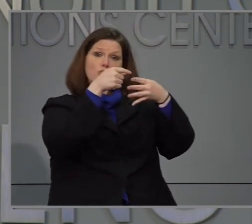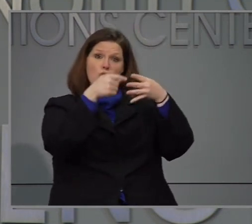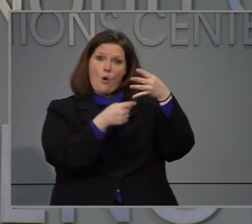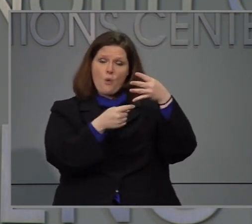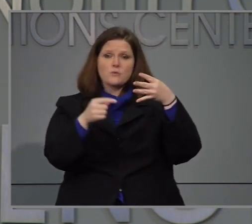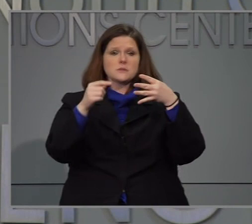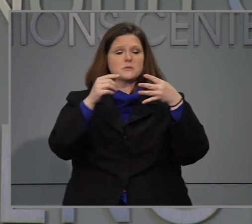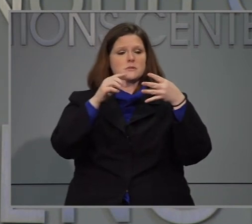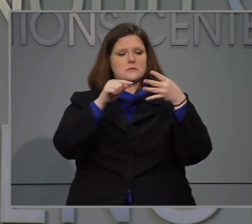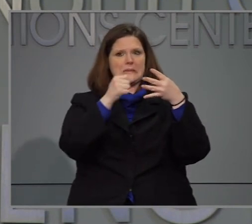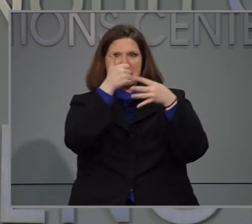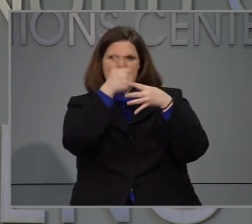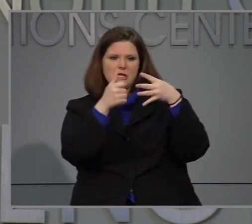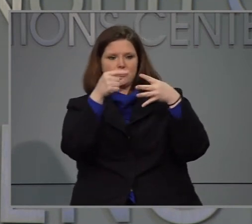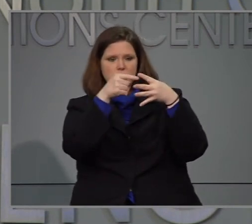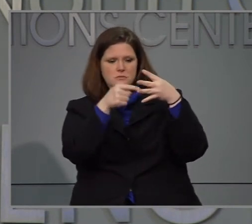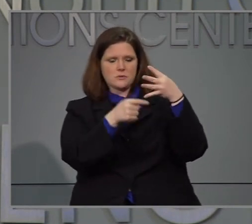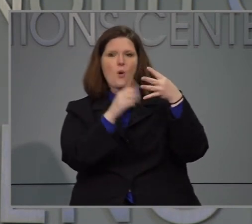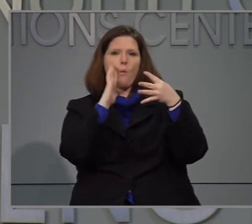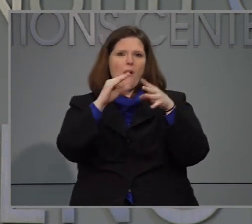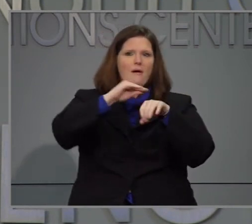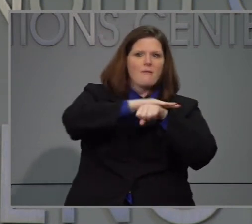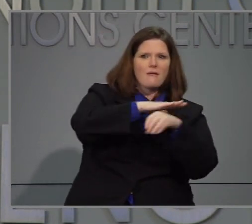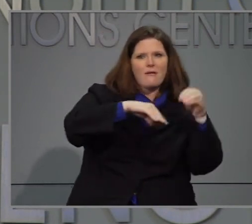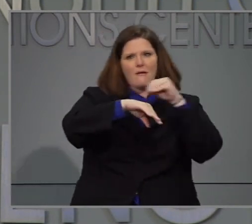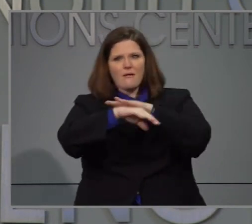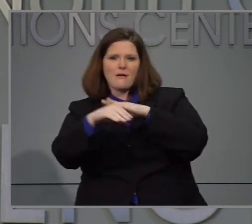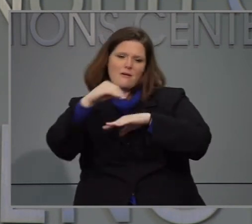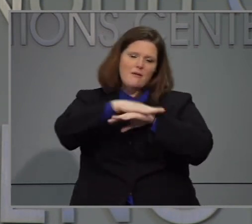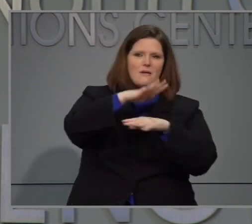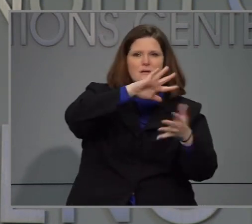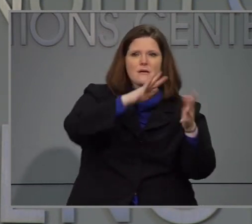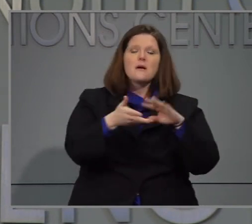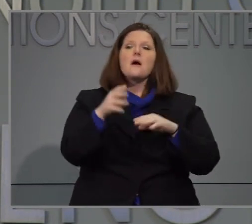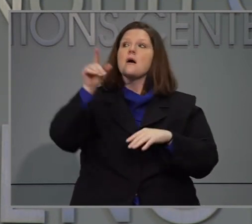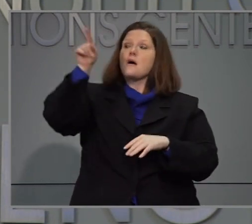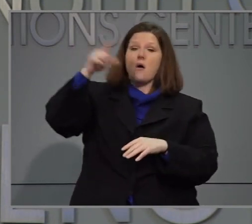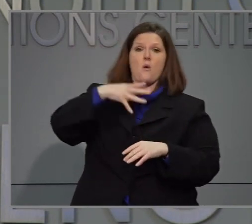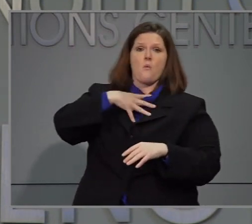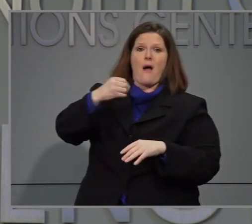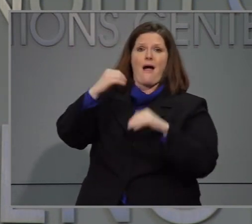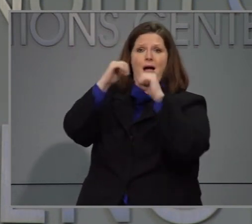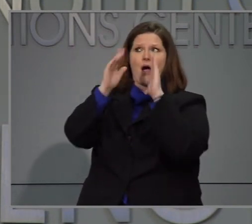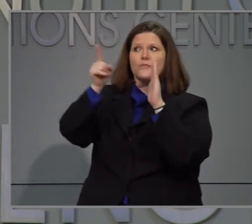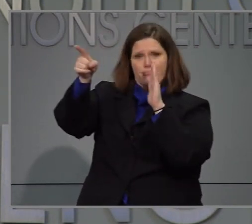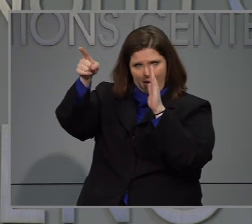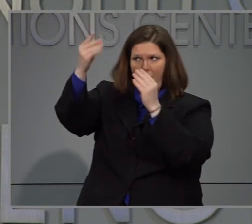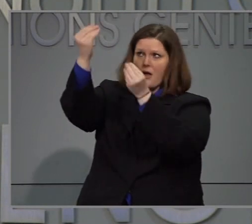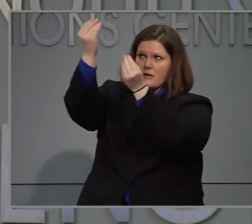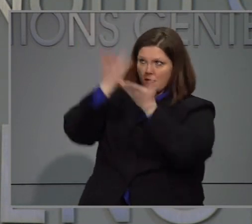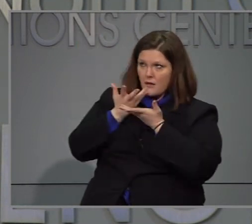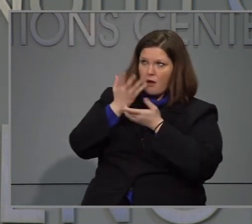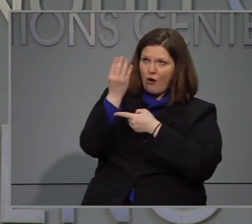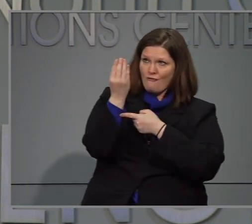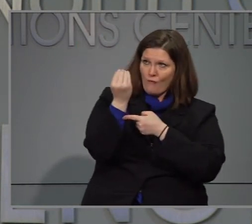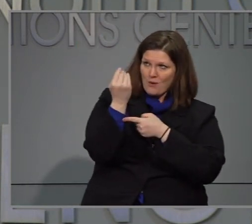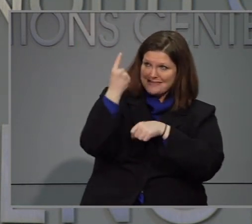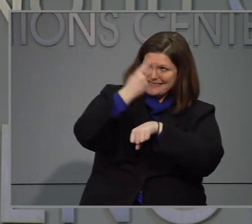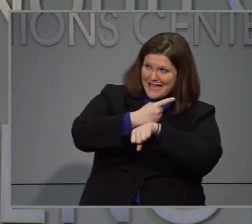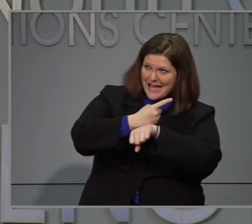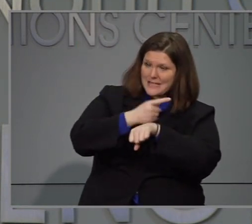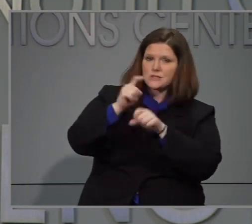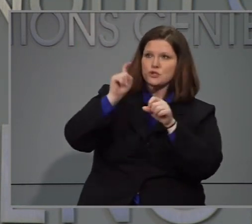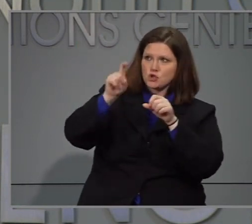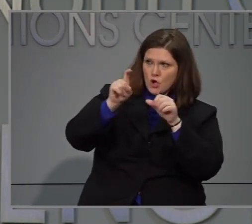casos positivos, que es algo que la Casa Blanca nos dijo que deberíamos hacer durante un periodo de 14 días seguidos y que esté en